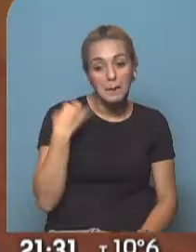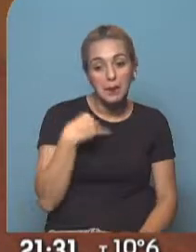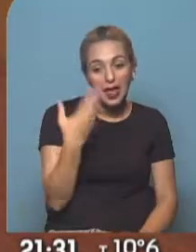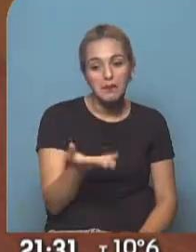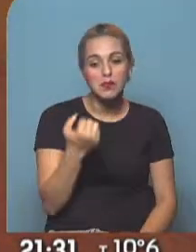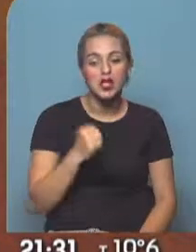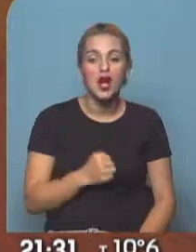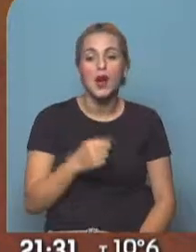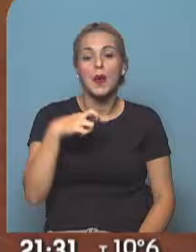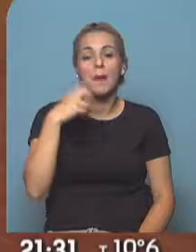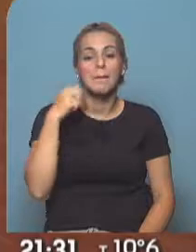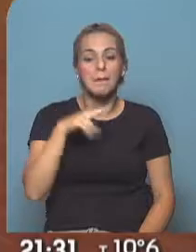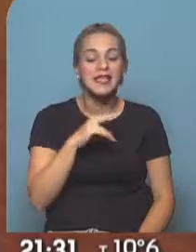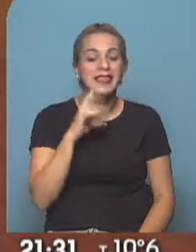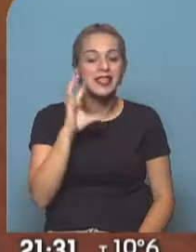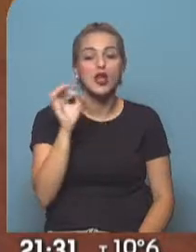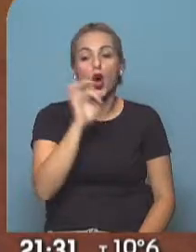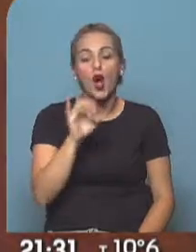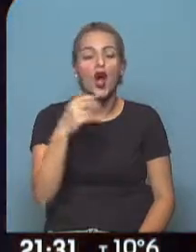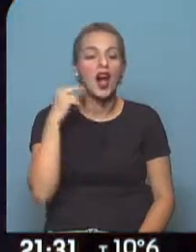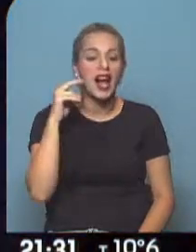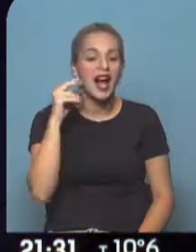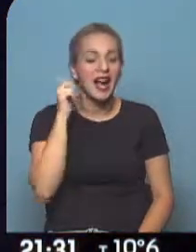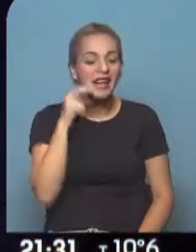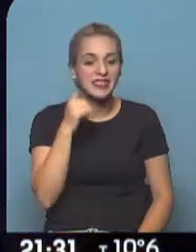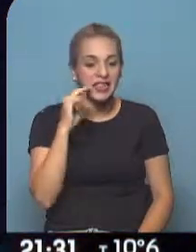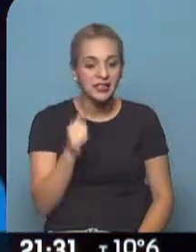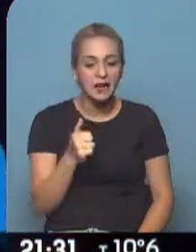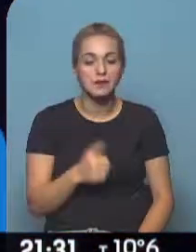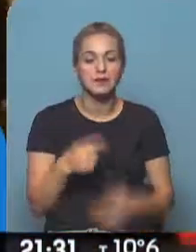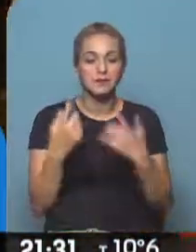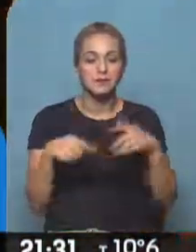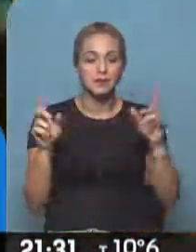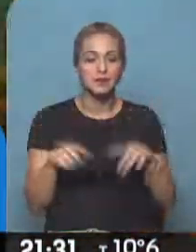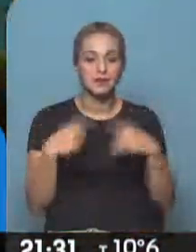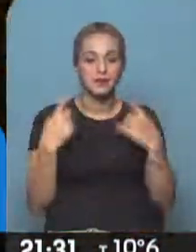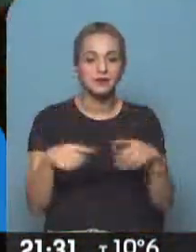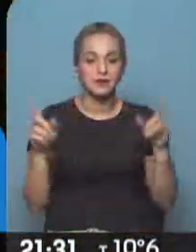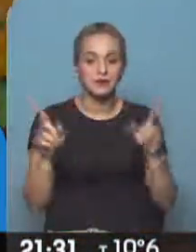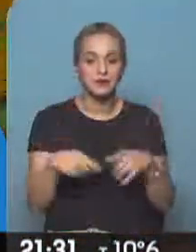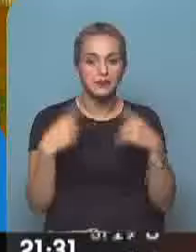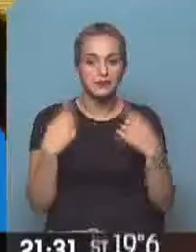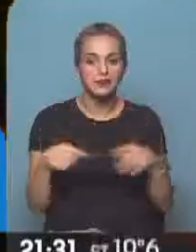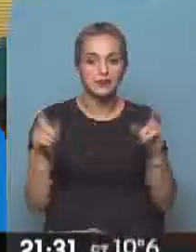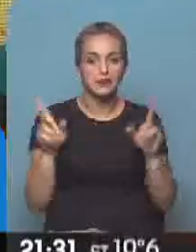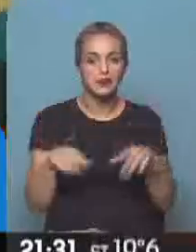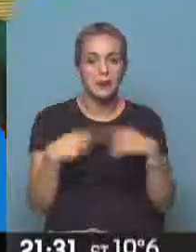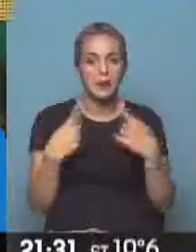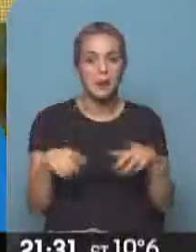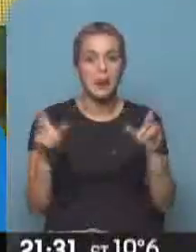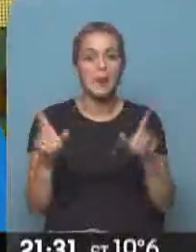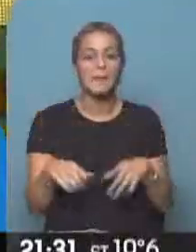recibido Enrique Pinti o Antonio Gasalla. Aquí llegó Balá. Balá, Balá. El show